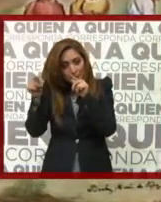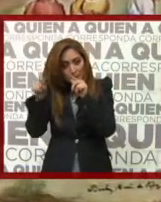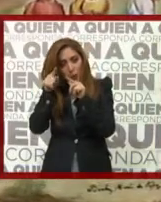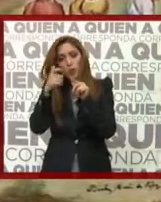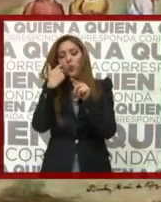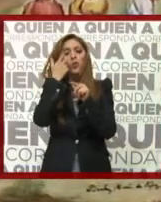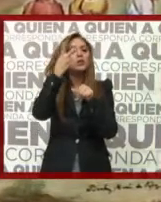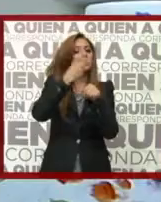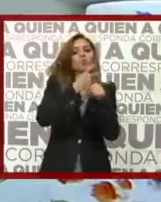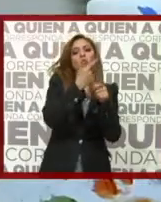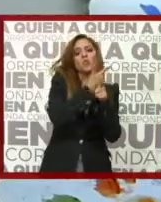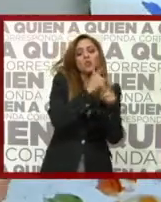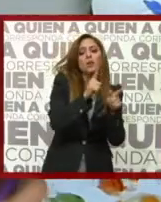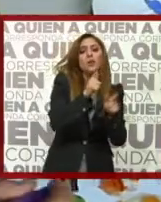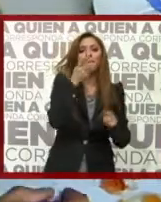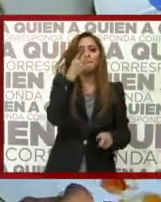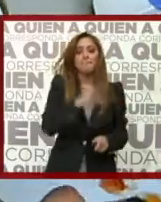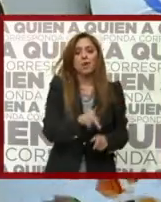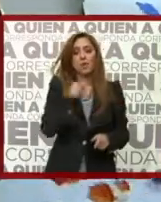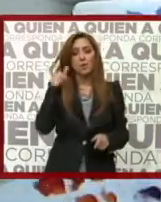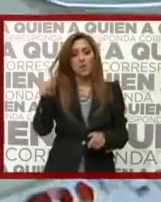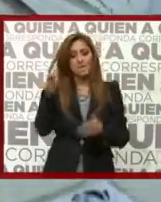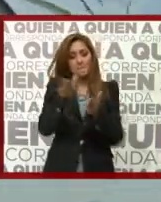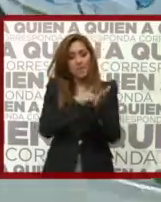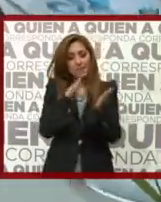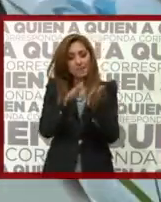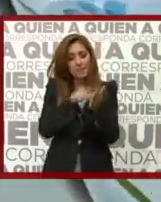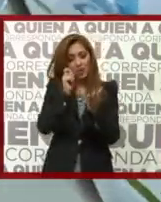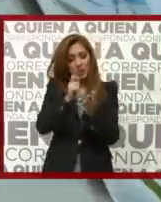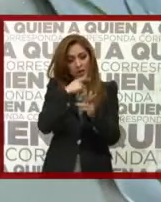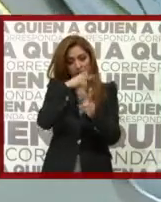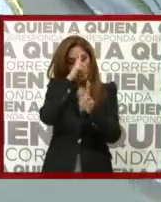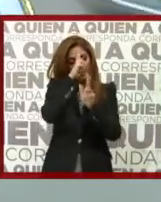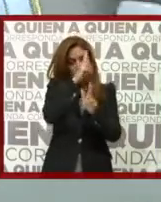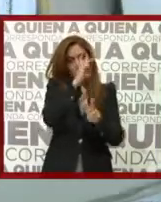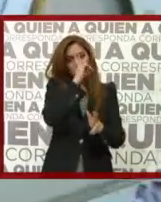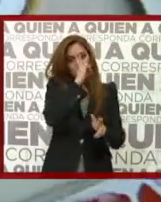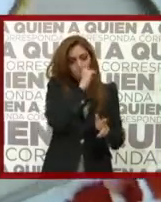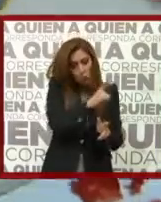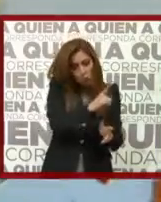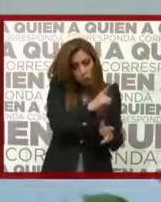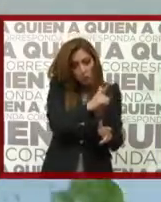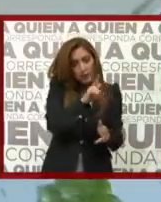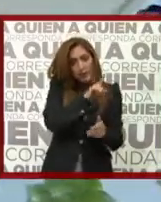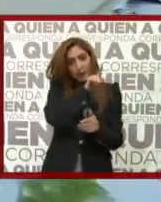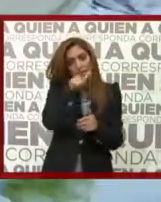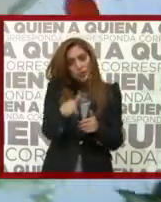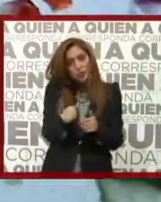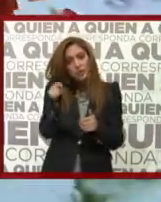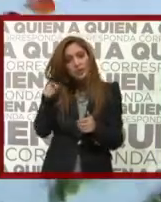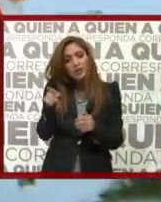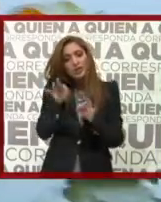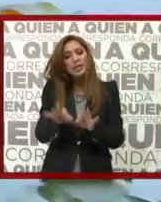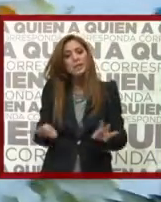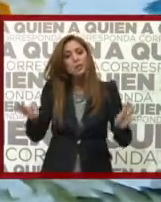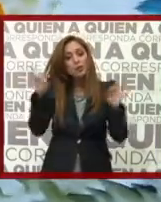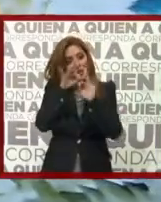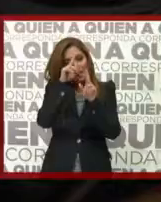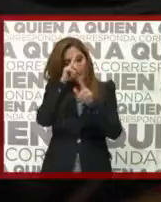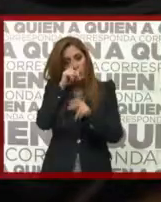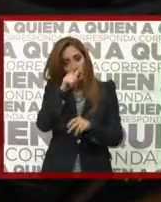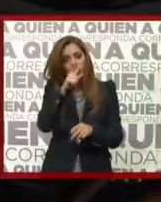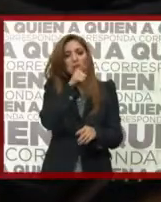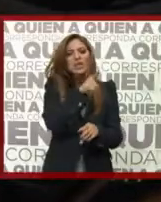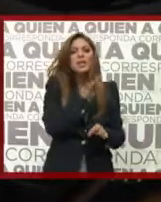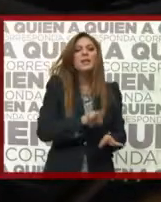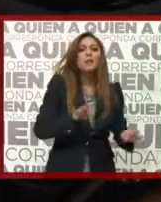quieres. Y afortunadamente en papel respeto la luz y ya descubrí que eso es muy importante. Su trabajo principal